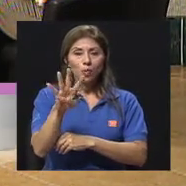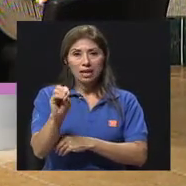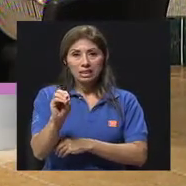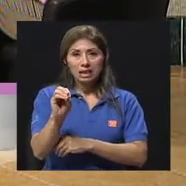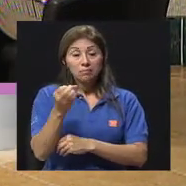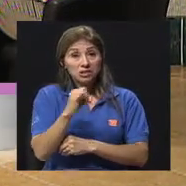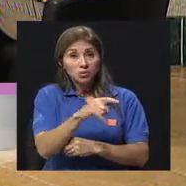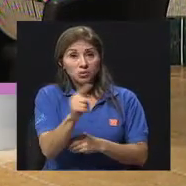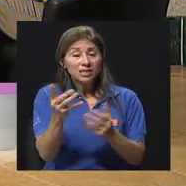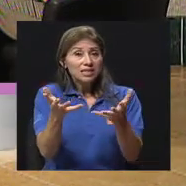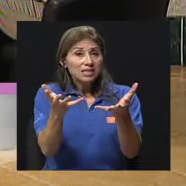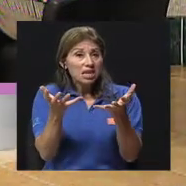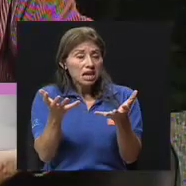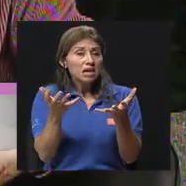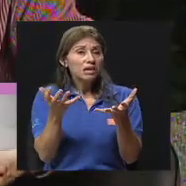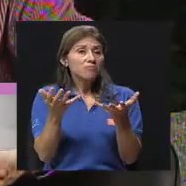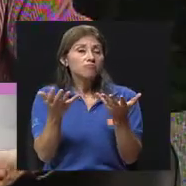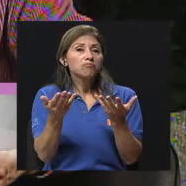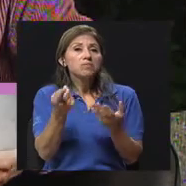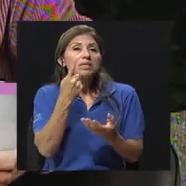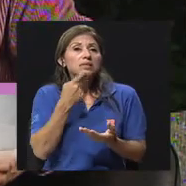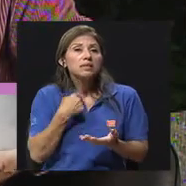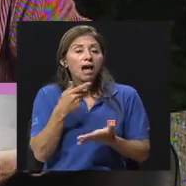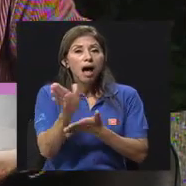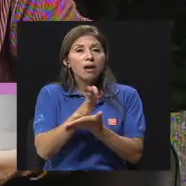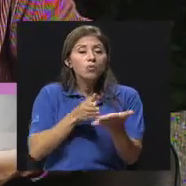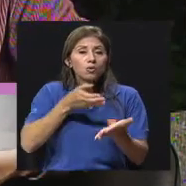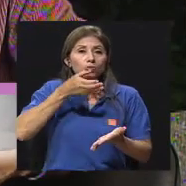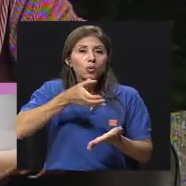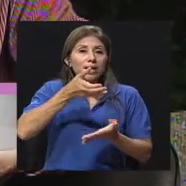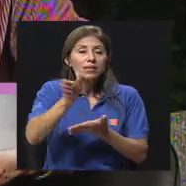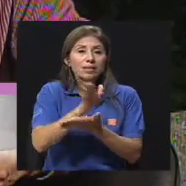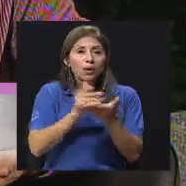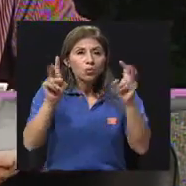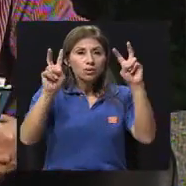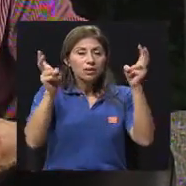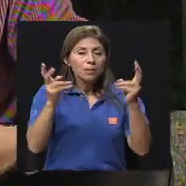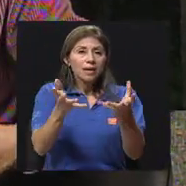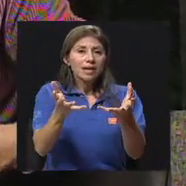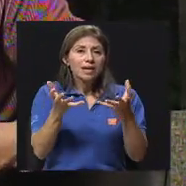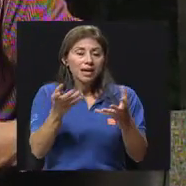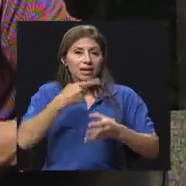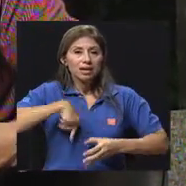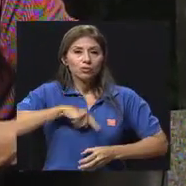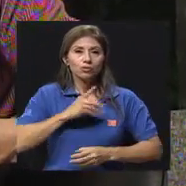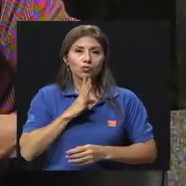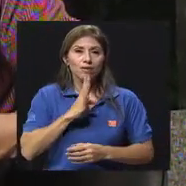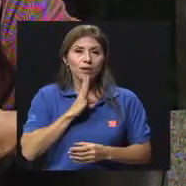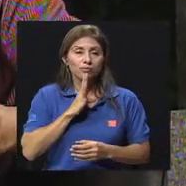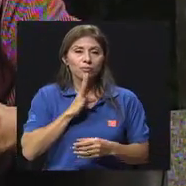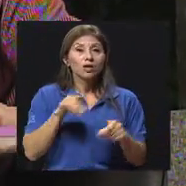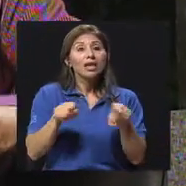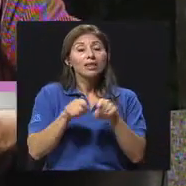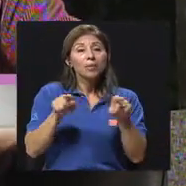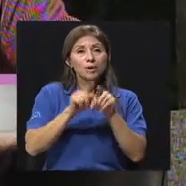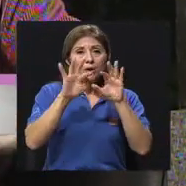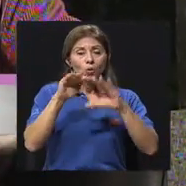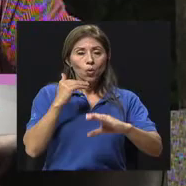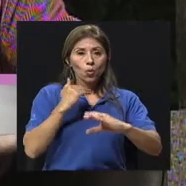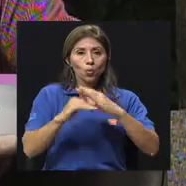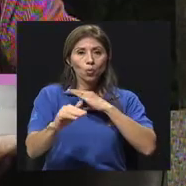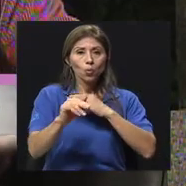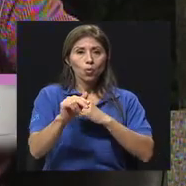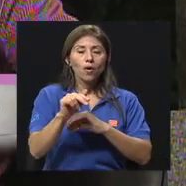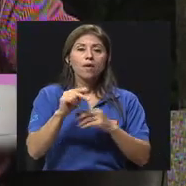2511-6240 por si quisieran llegarnos, hacernos llegar alguna sugerencia o algún tema en especial que quisiera que abordáramos, así como nuestro